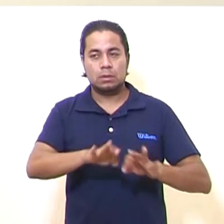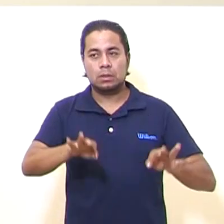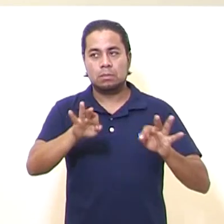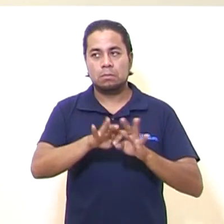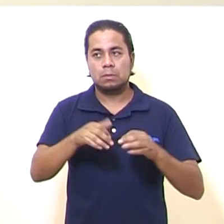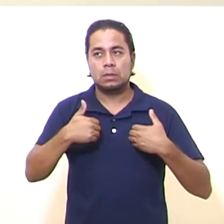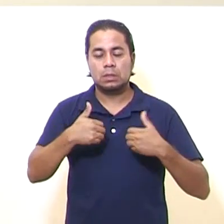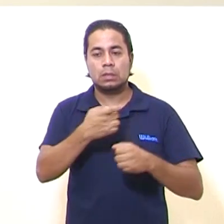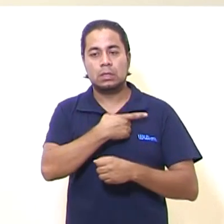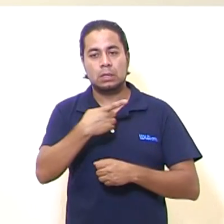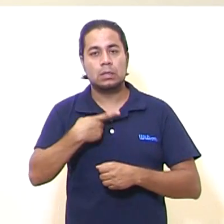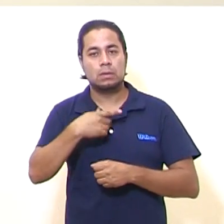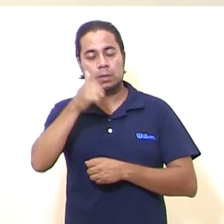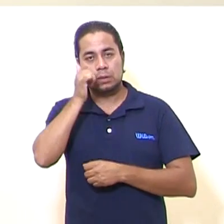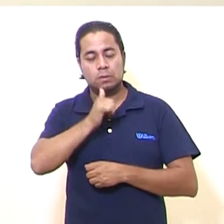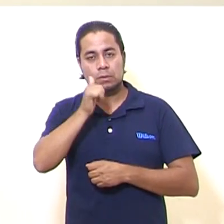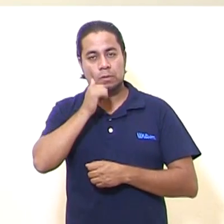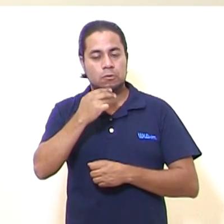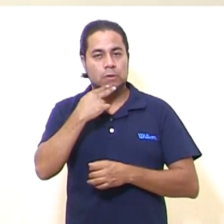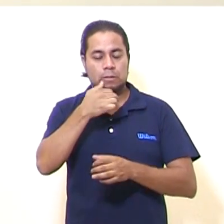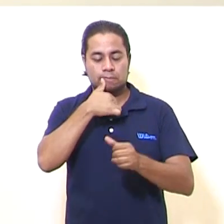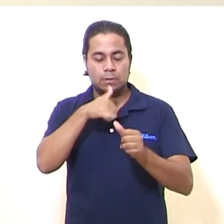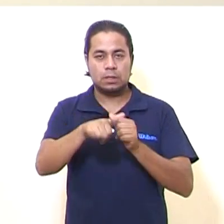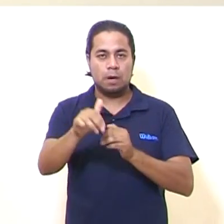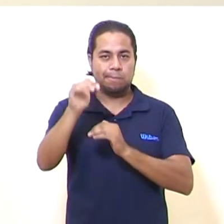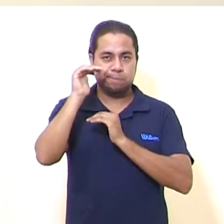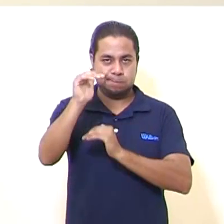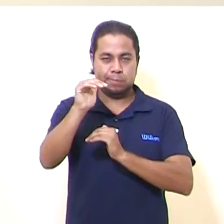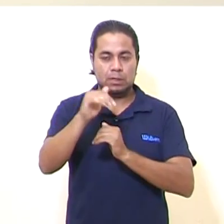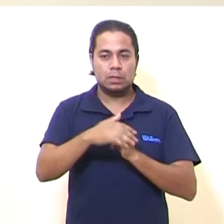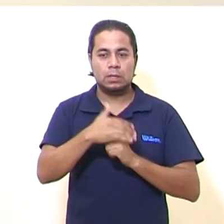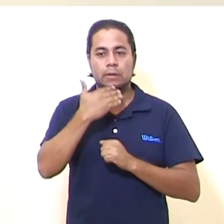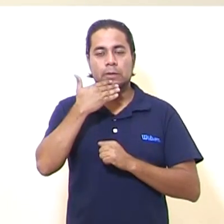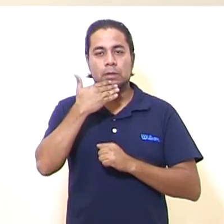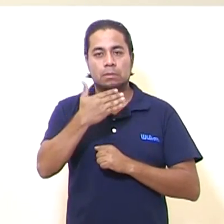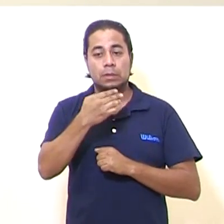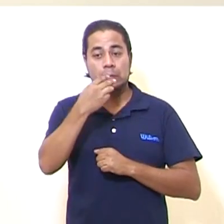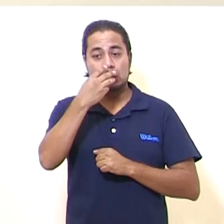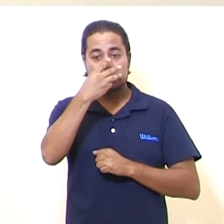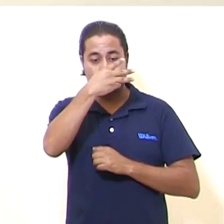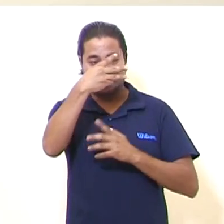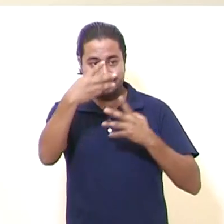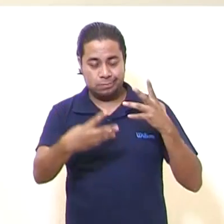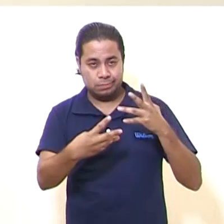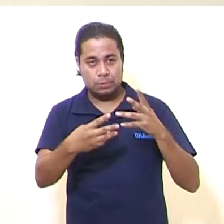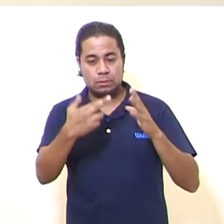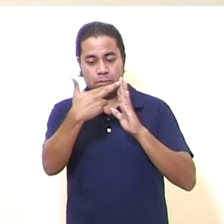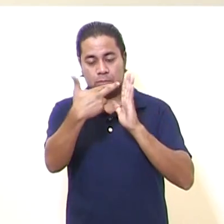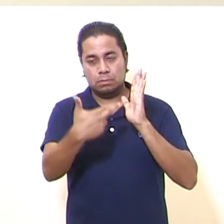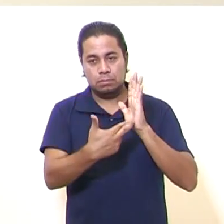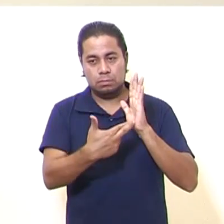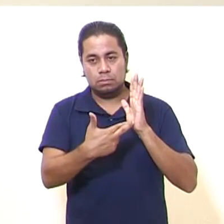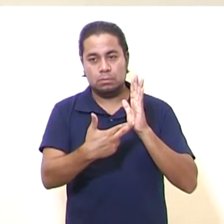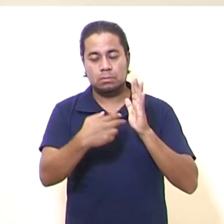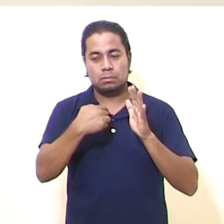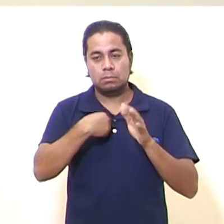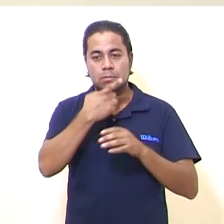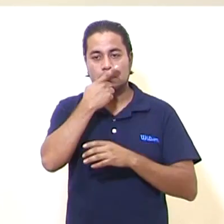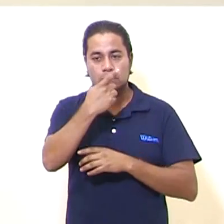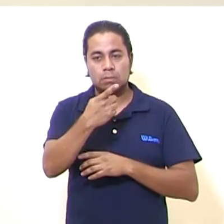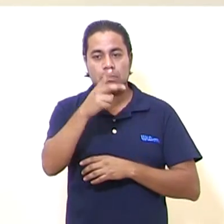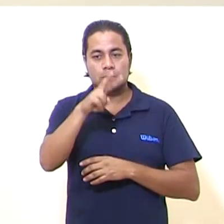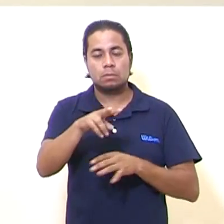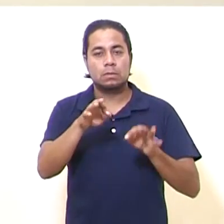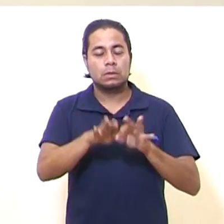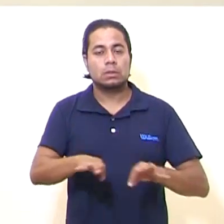que siempre se van a utilizar mayúsculas. Ahora bien, estas 3 reglas que yo te traigo acá son muy